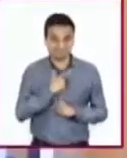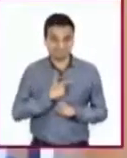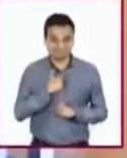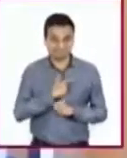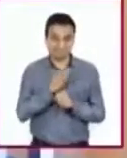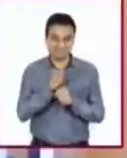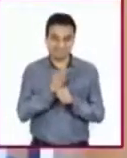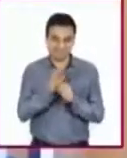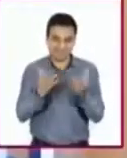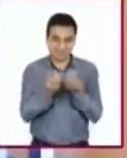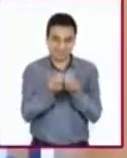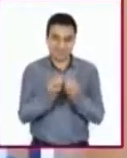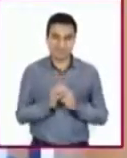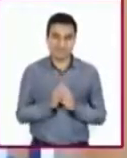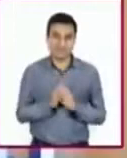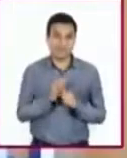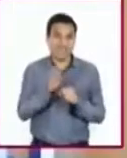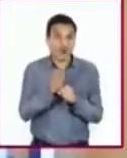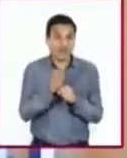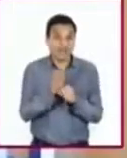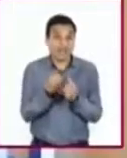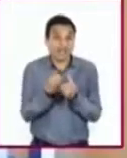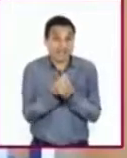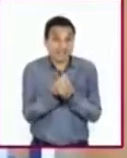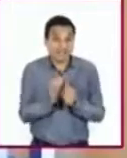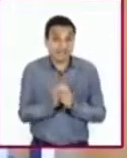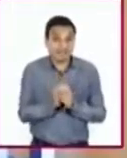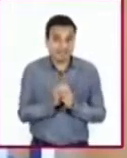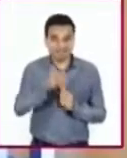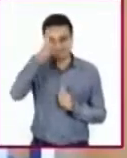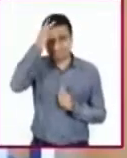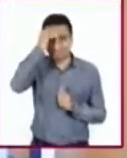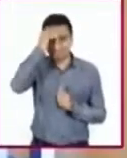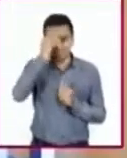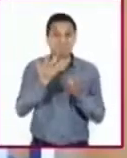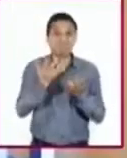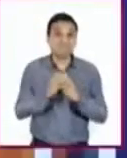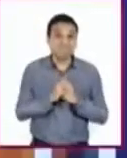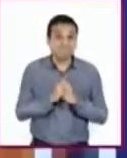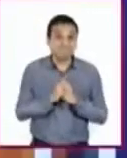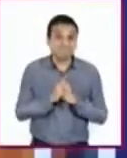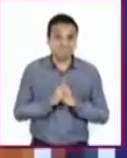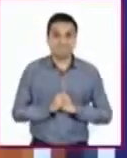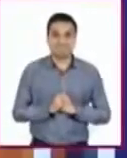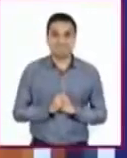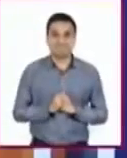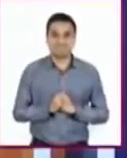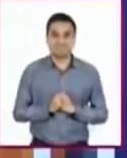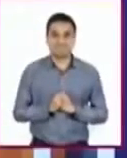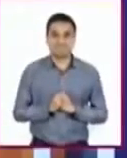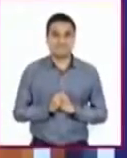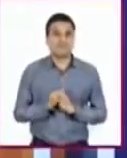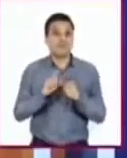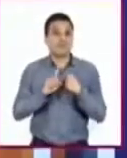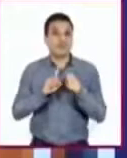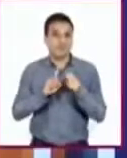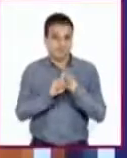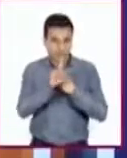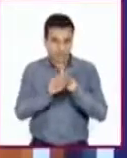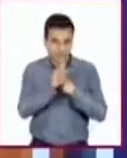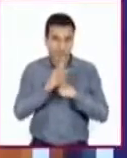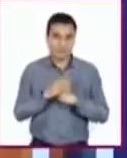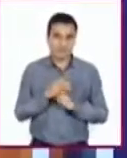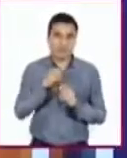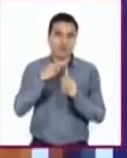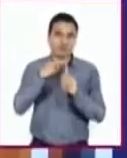ustedes. Para esta sesión, continuamos con el aprendizaje esperado. Resolver problemas de suma